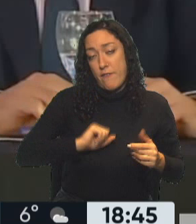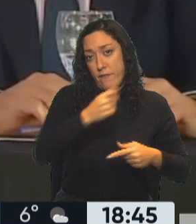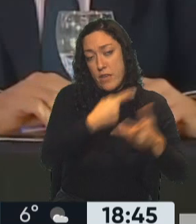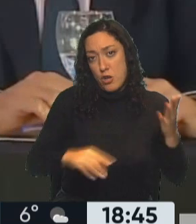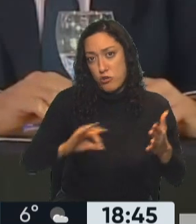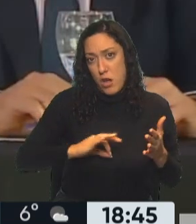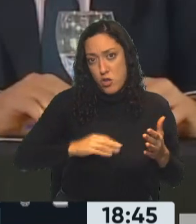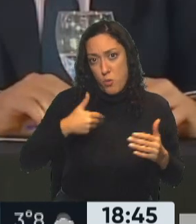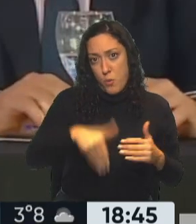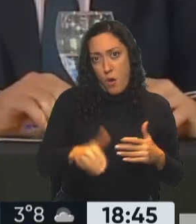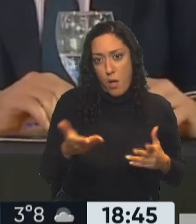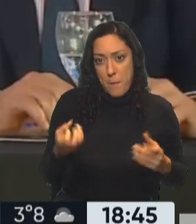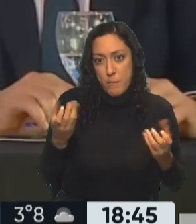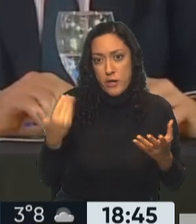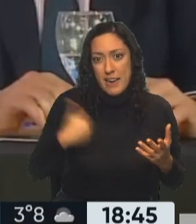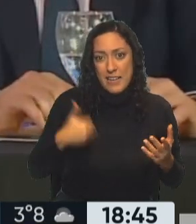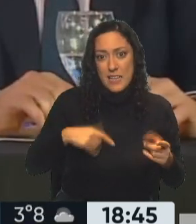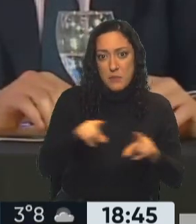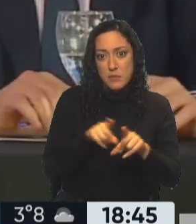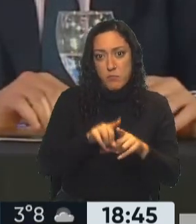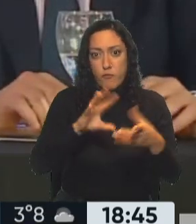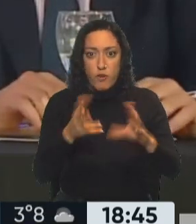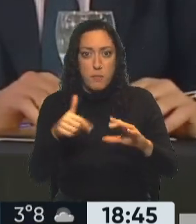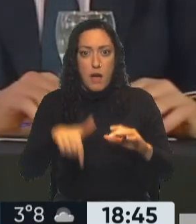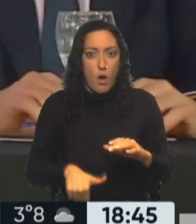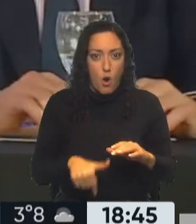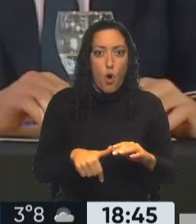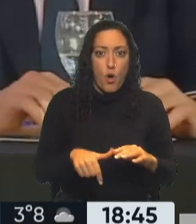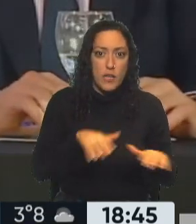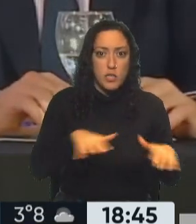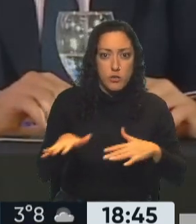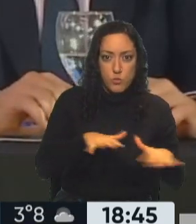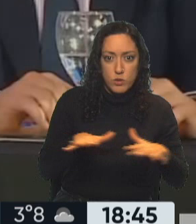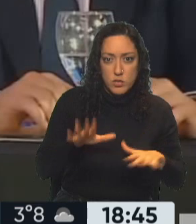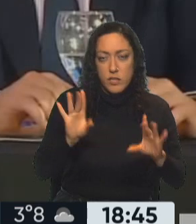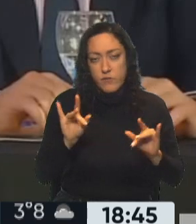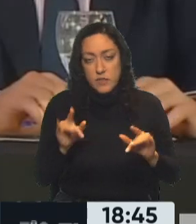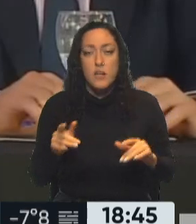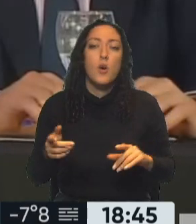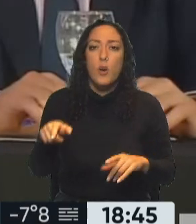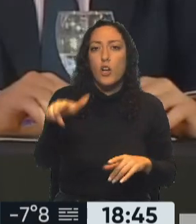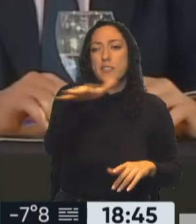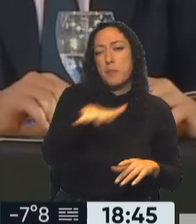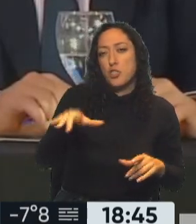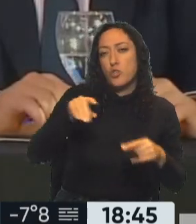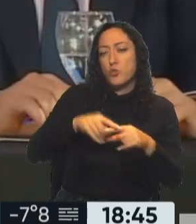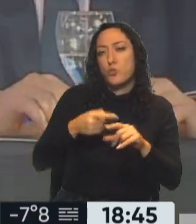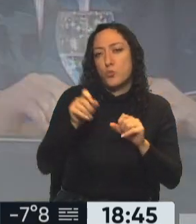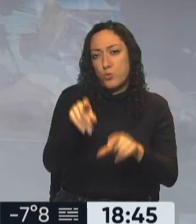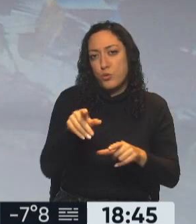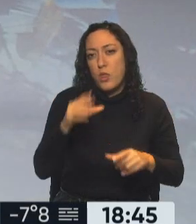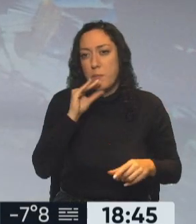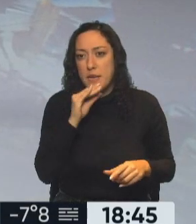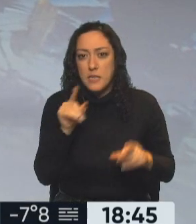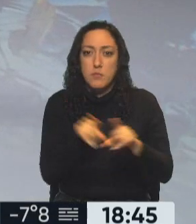años porque Argentina Así como hoy Bolívar de su propio espacio marcando Precisamente lo que